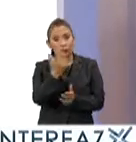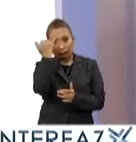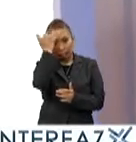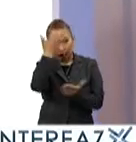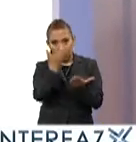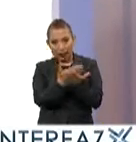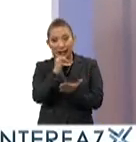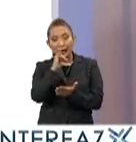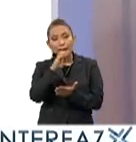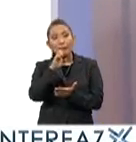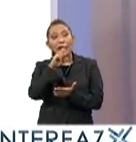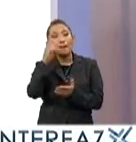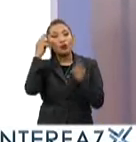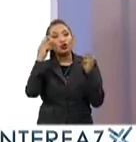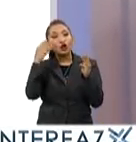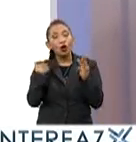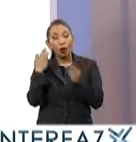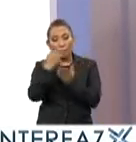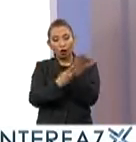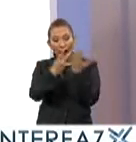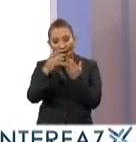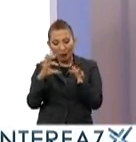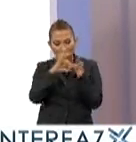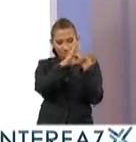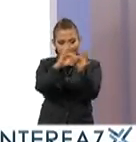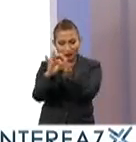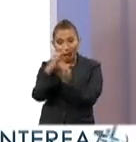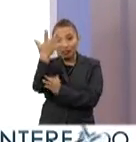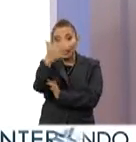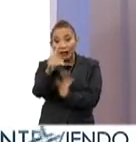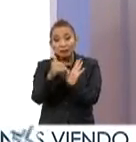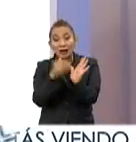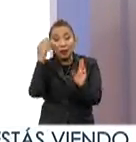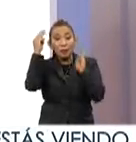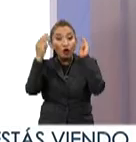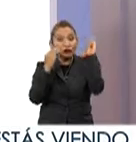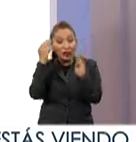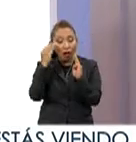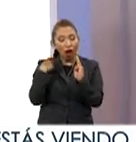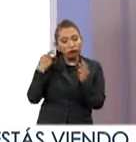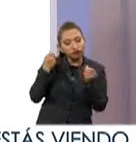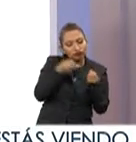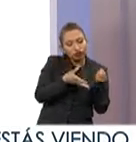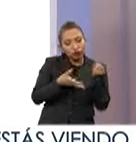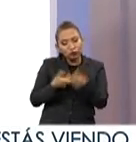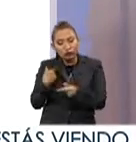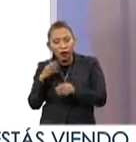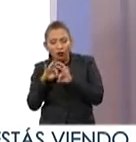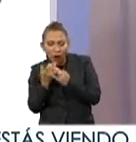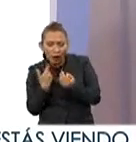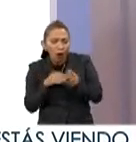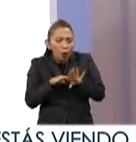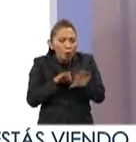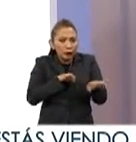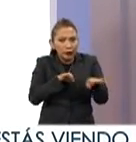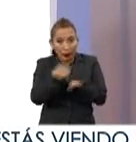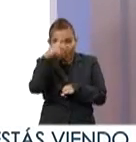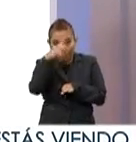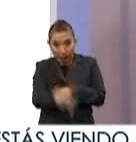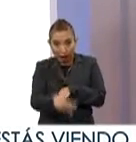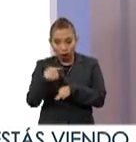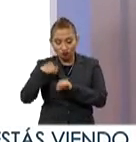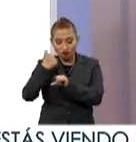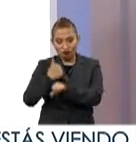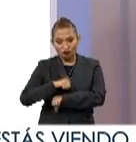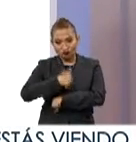iniciativa Ibermuseos, un programa de cooperación en la que más de 10,000 museos dialogan y comparten estrategias de trabajo. México fue la